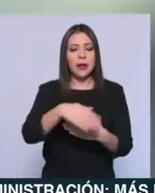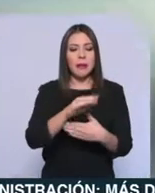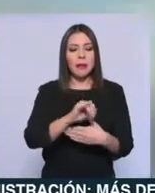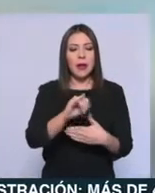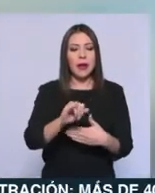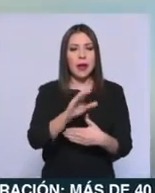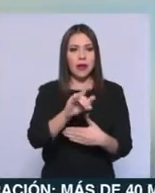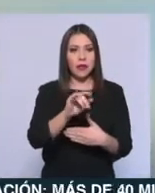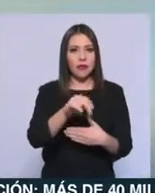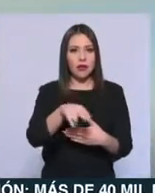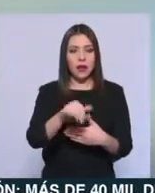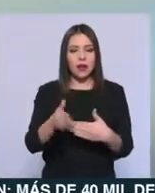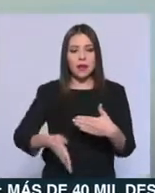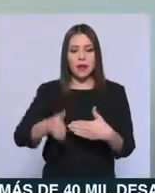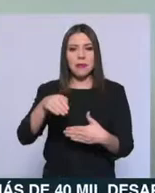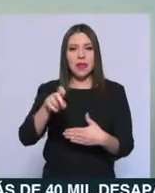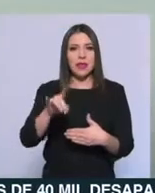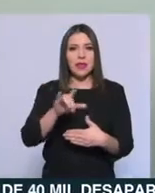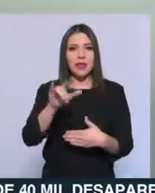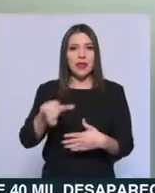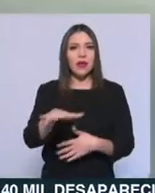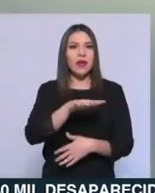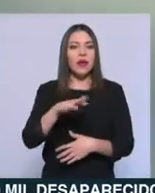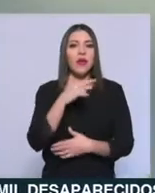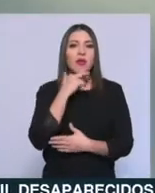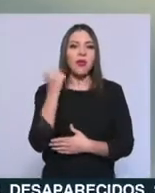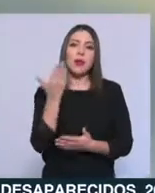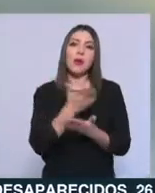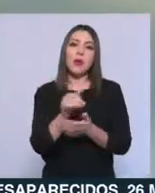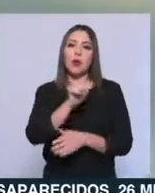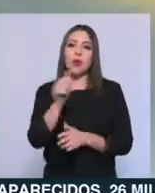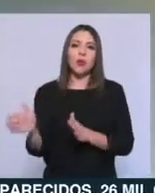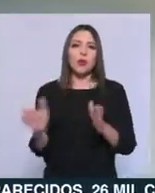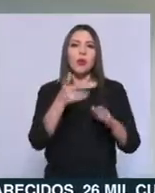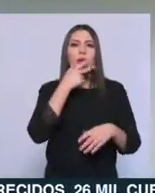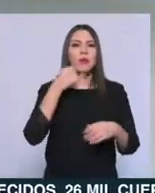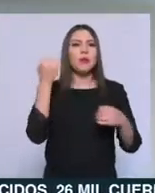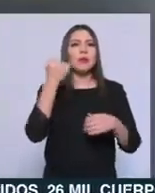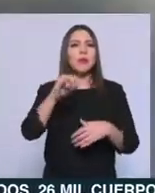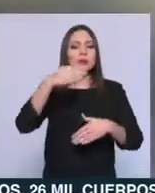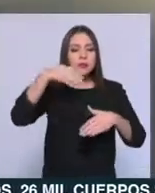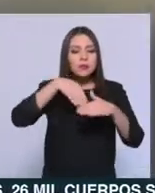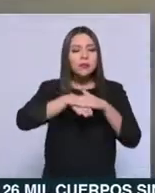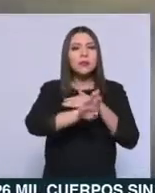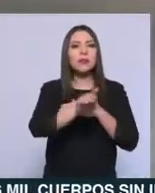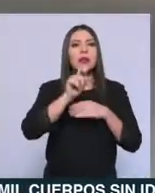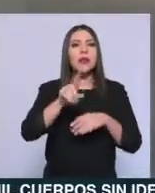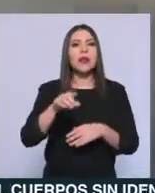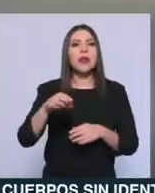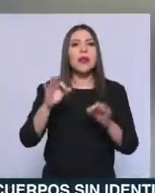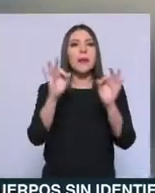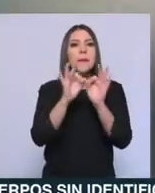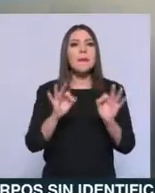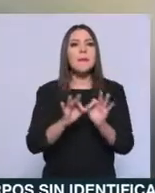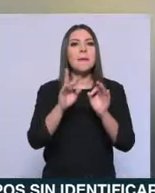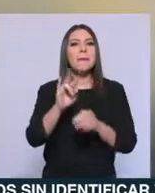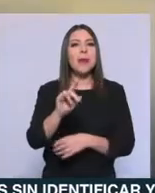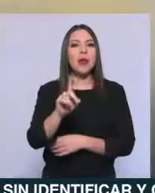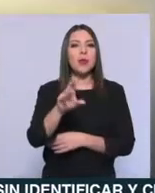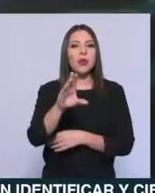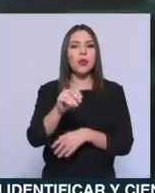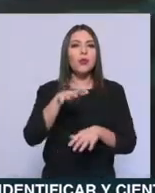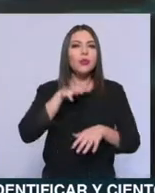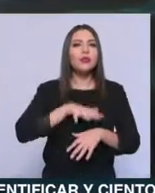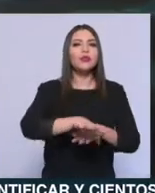Roma. Además, un joven puso en riesgo su vida al entrar con un monopatín a viaducto. Este hecho se suma a otros que ocurrieron el